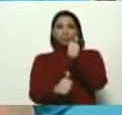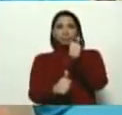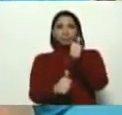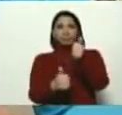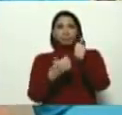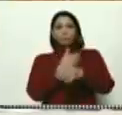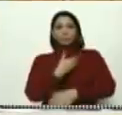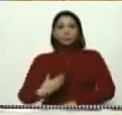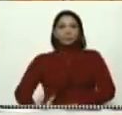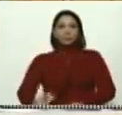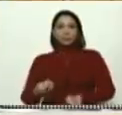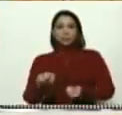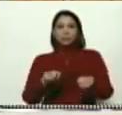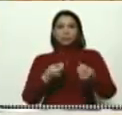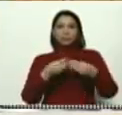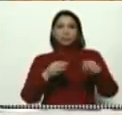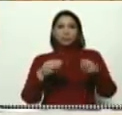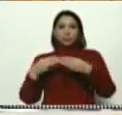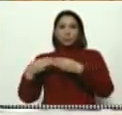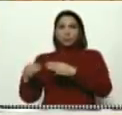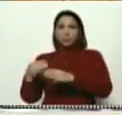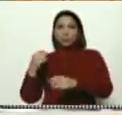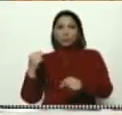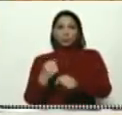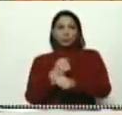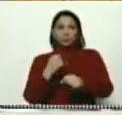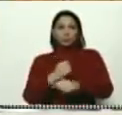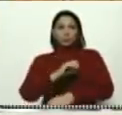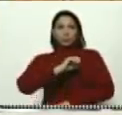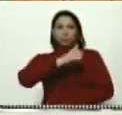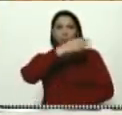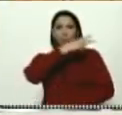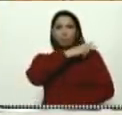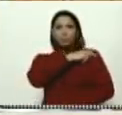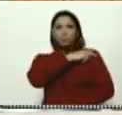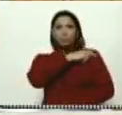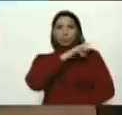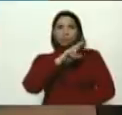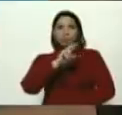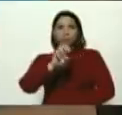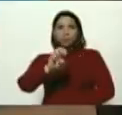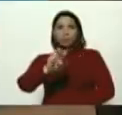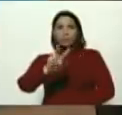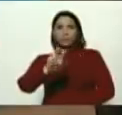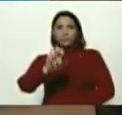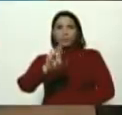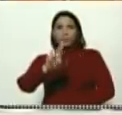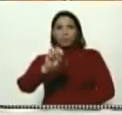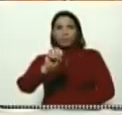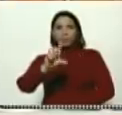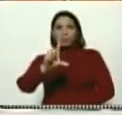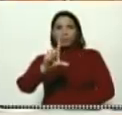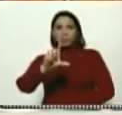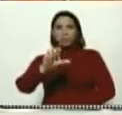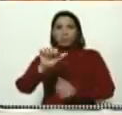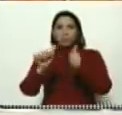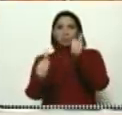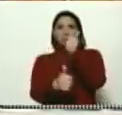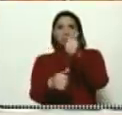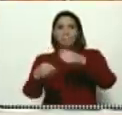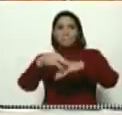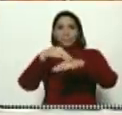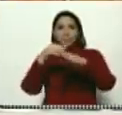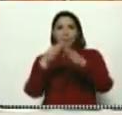de Servicios Públicos y Obras, el general, mayor general Reverol, el vicepresidente, el ministro de